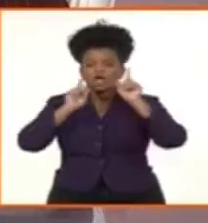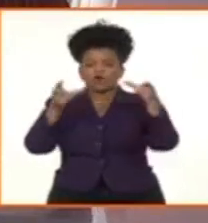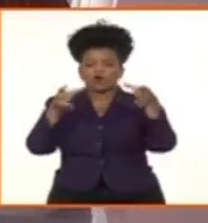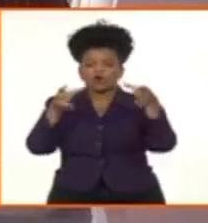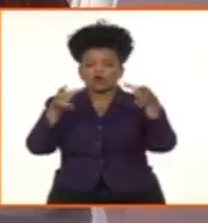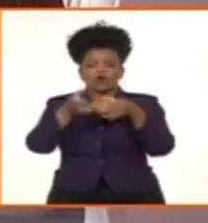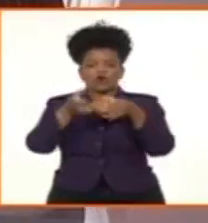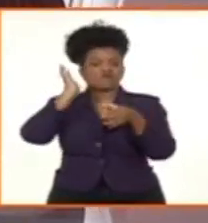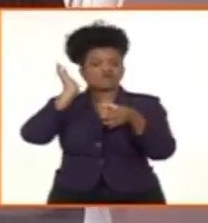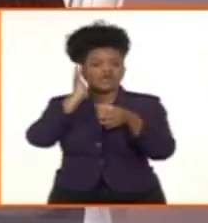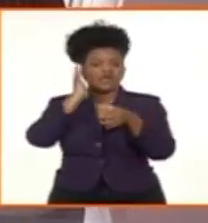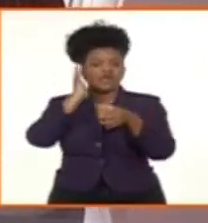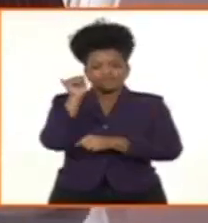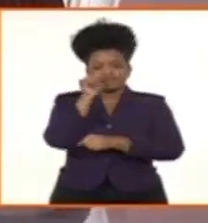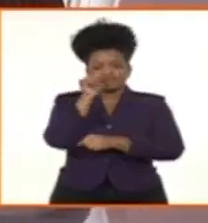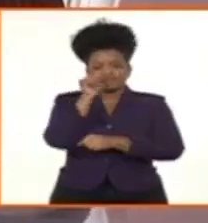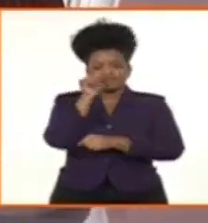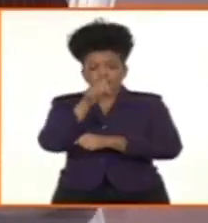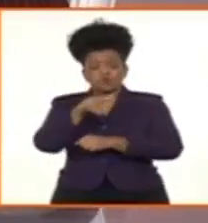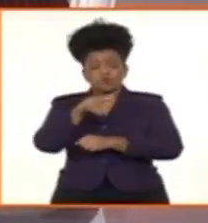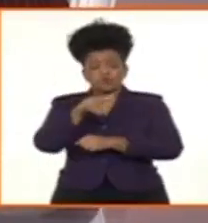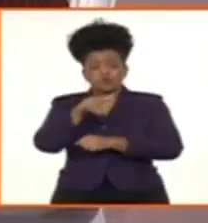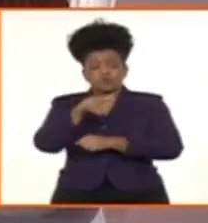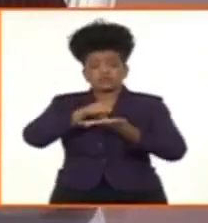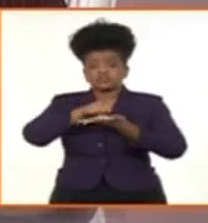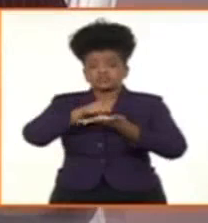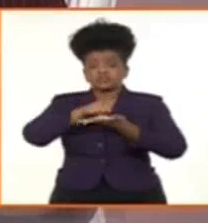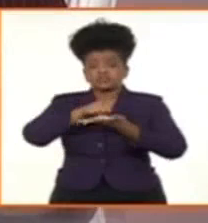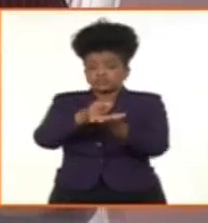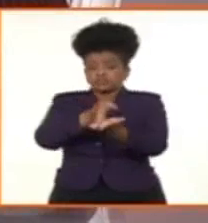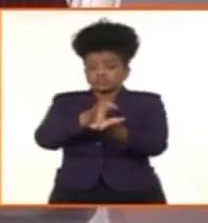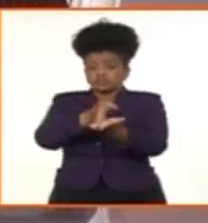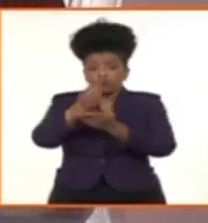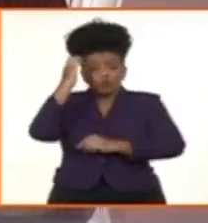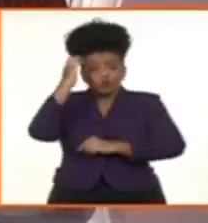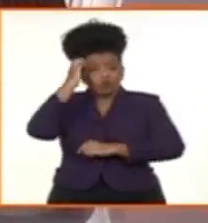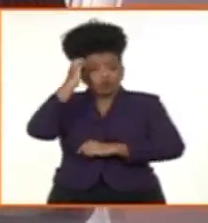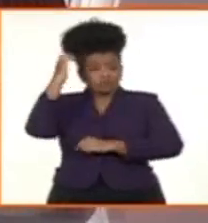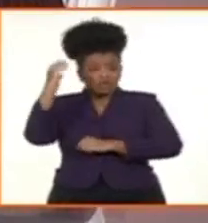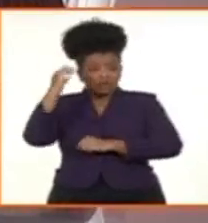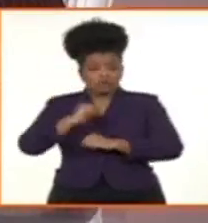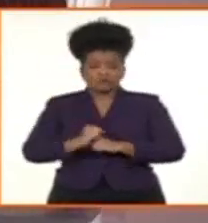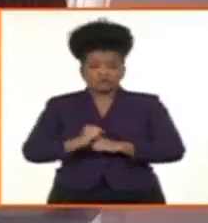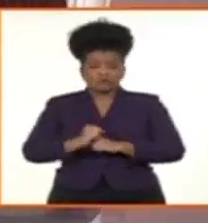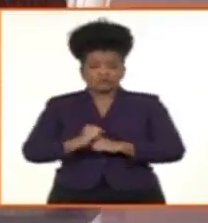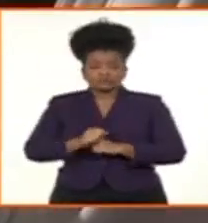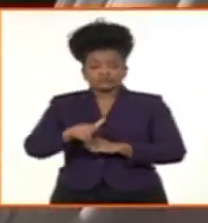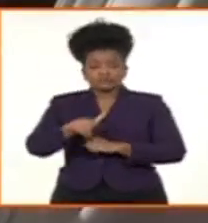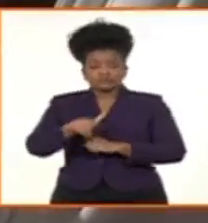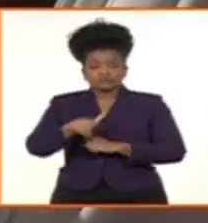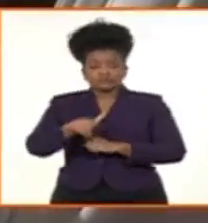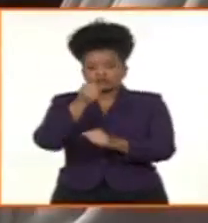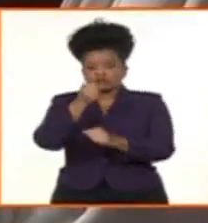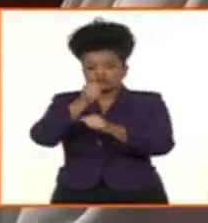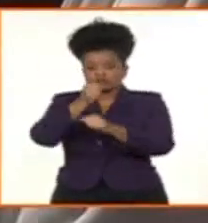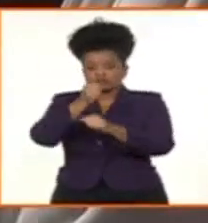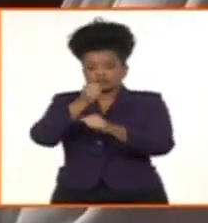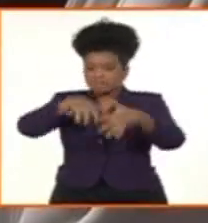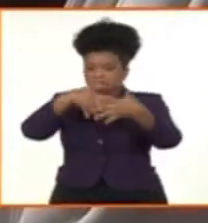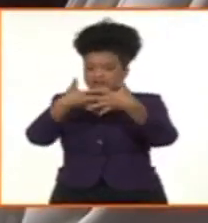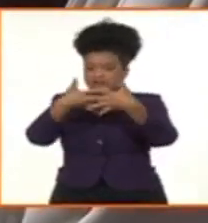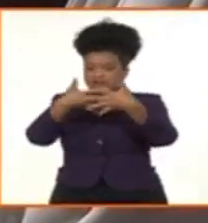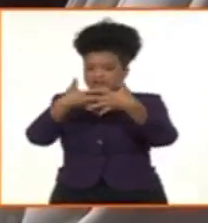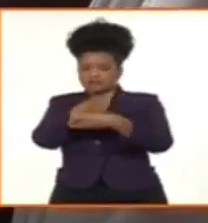un servicio que mantuvo activo el gobierno, mantuvo activo también toda la gestión de las entidades y que se